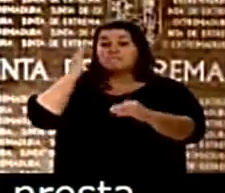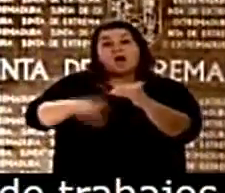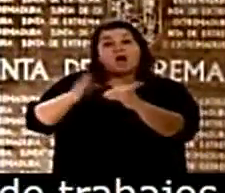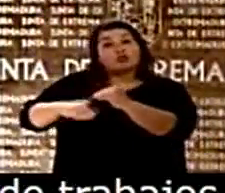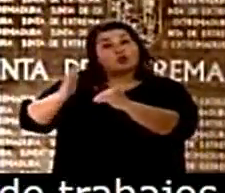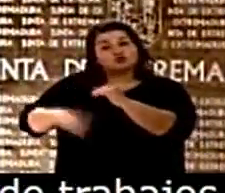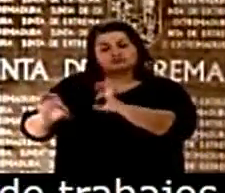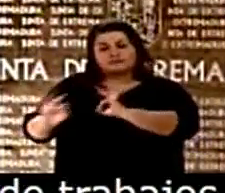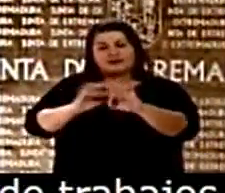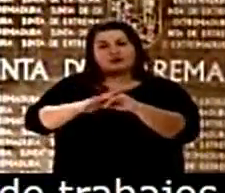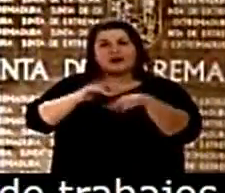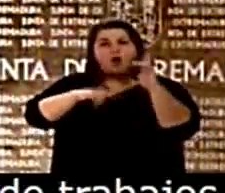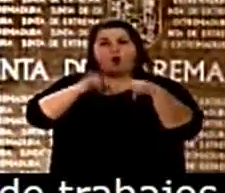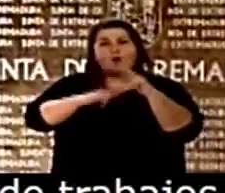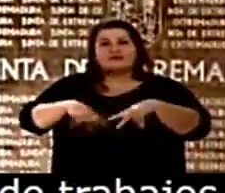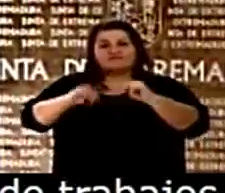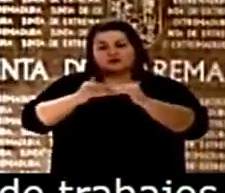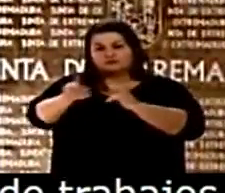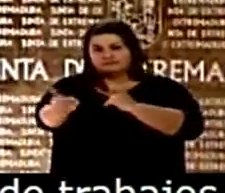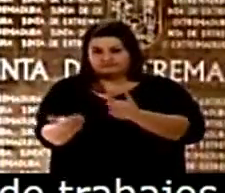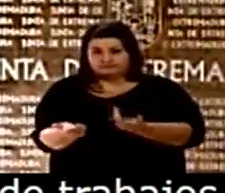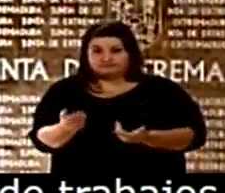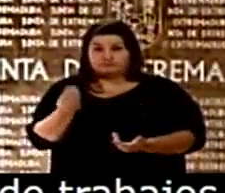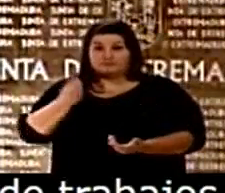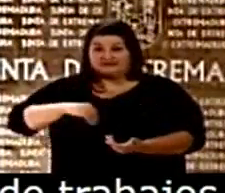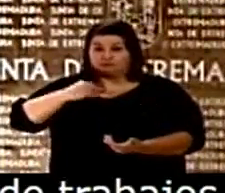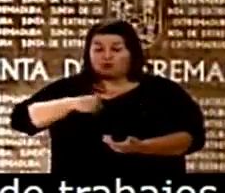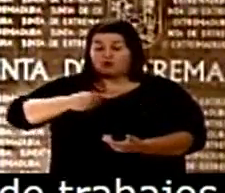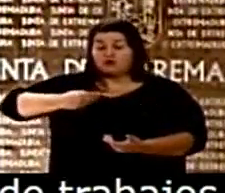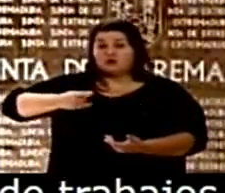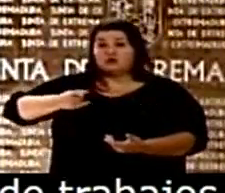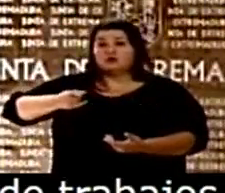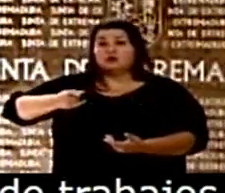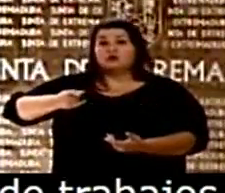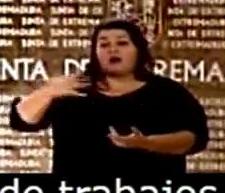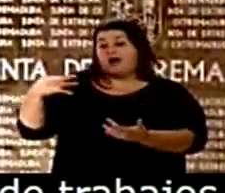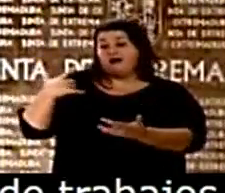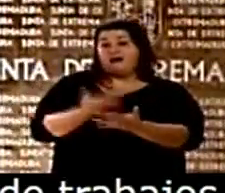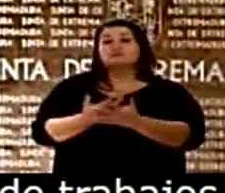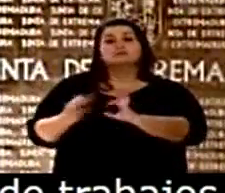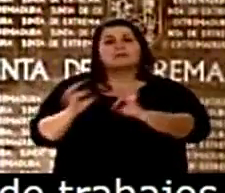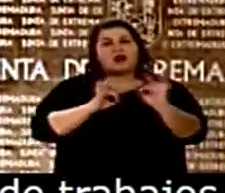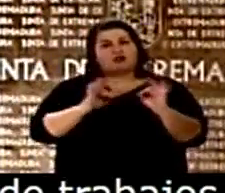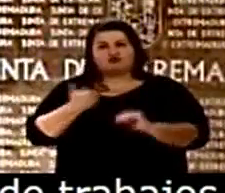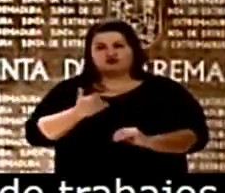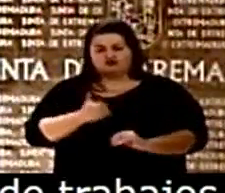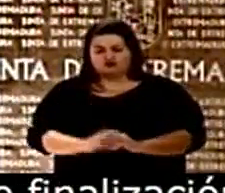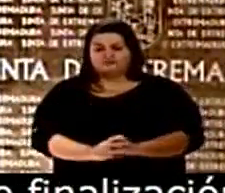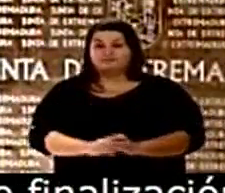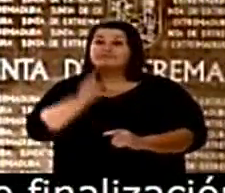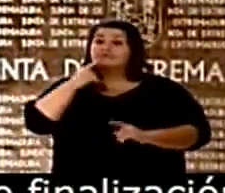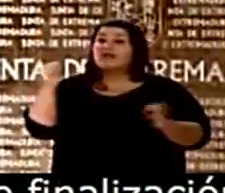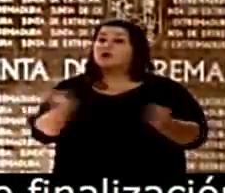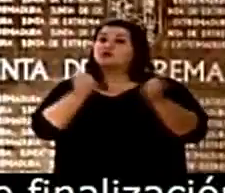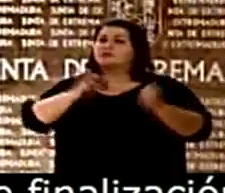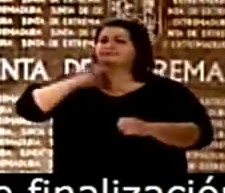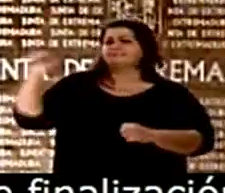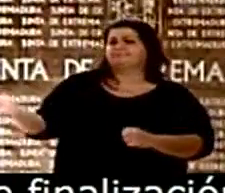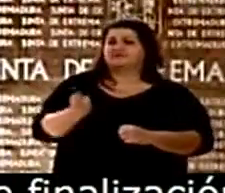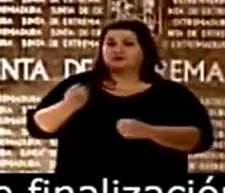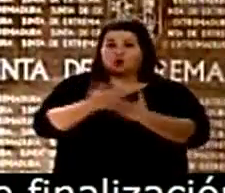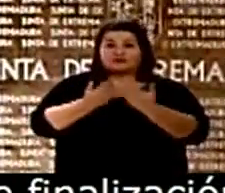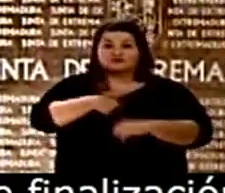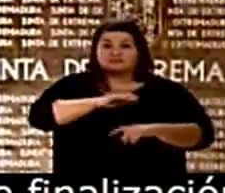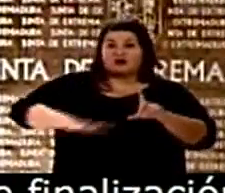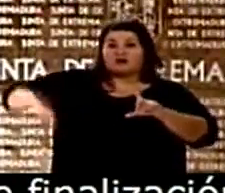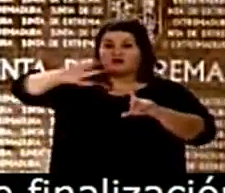de finalización de obras tal y como se conocían hasta ahora. Todas estas actuaciones, sin duda, para el Gobierno